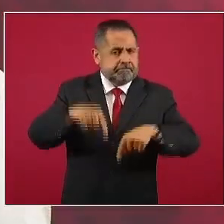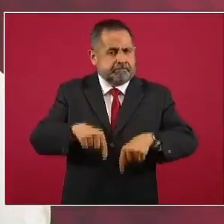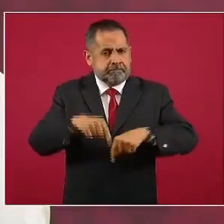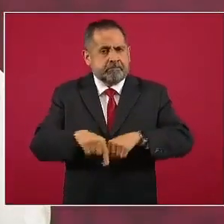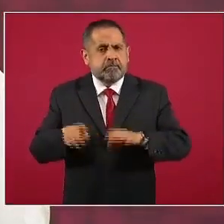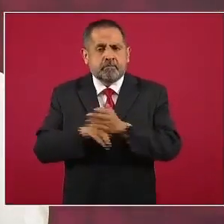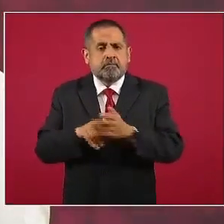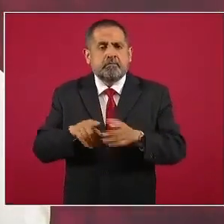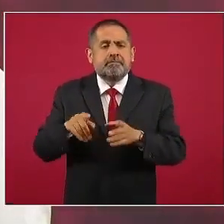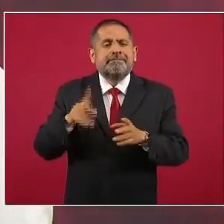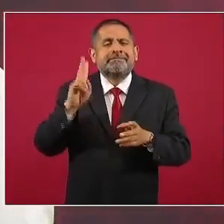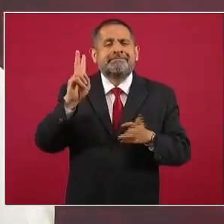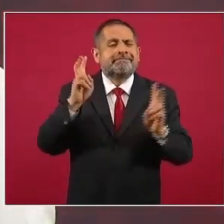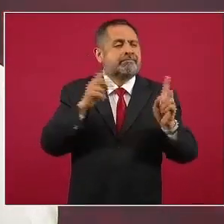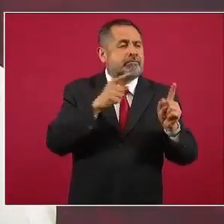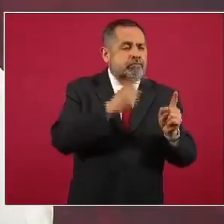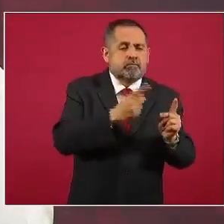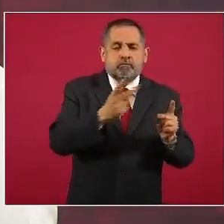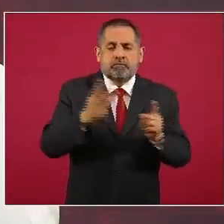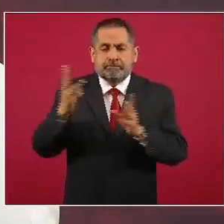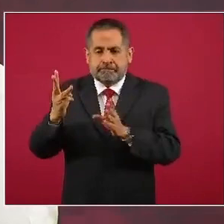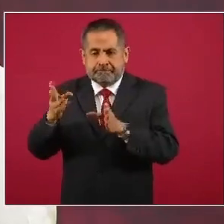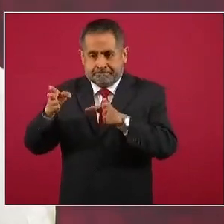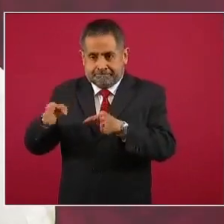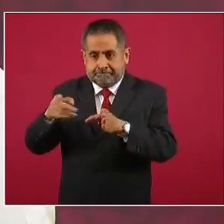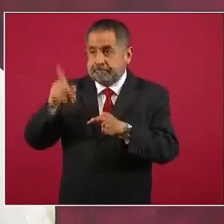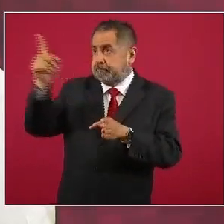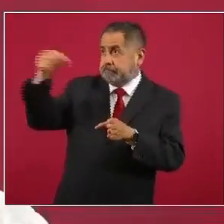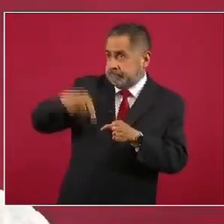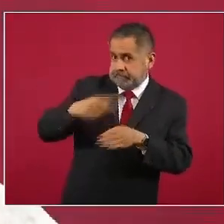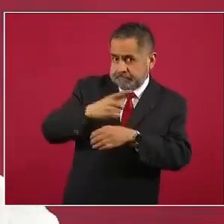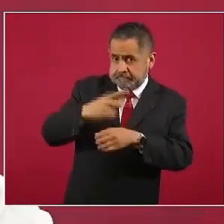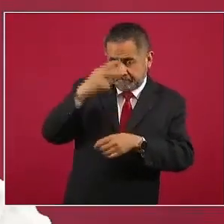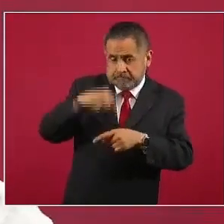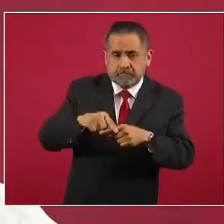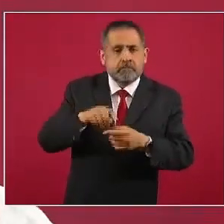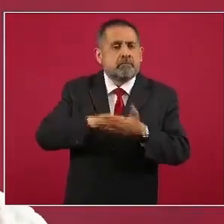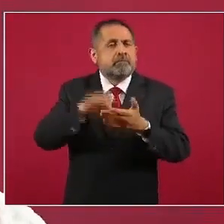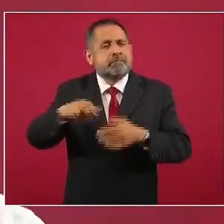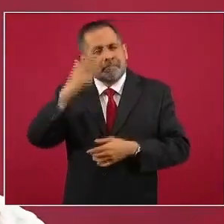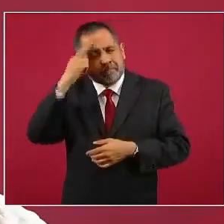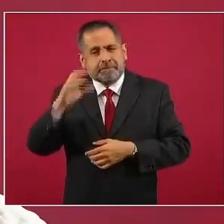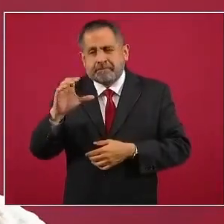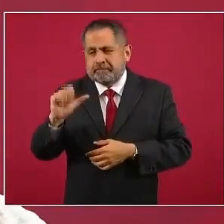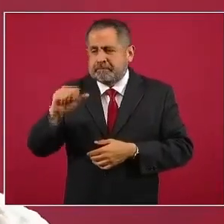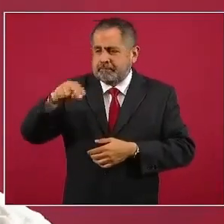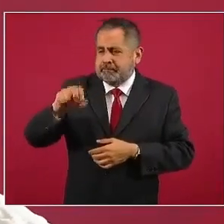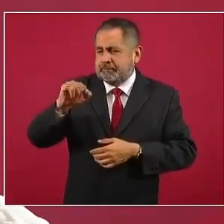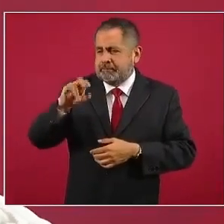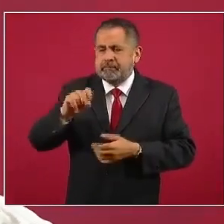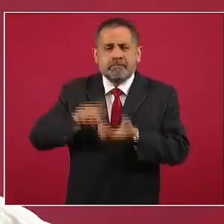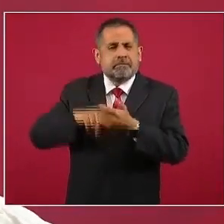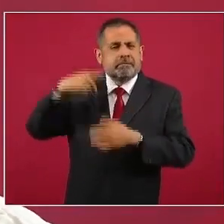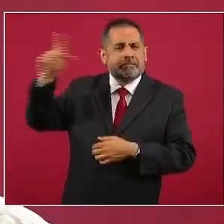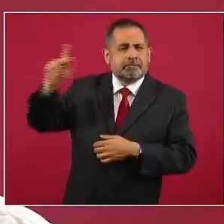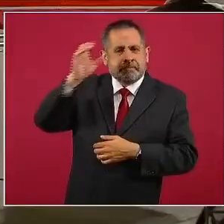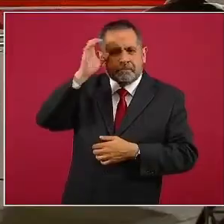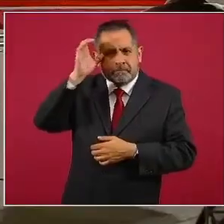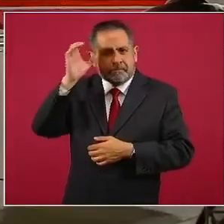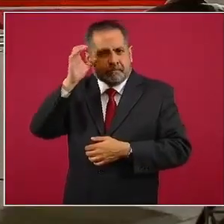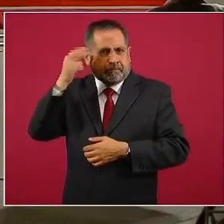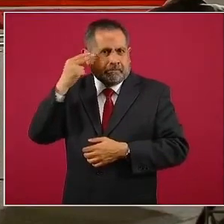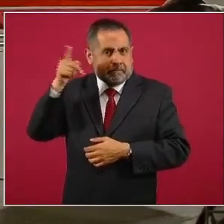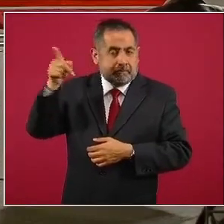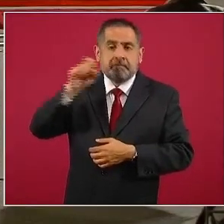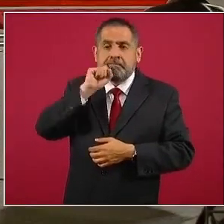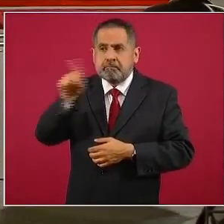específicamente en la fase 3 en México, y es el caso de CanSino, la empresa china que ha propuesto